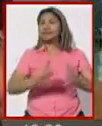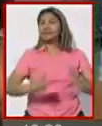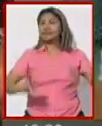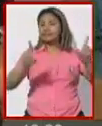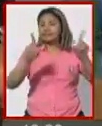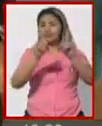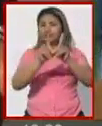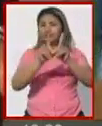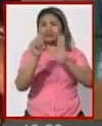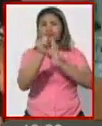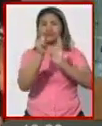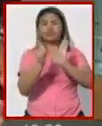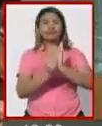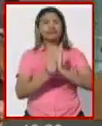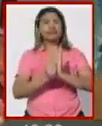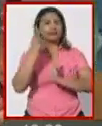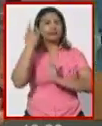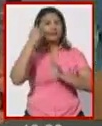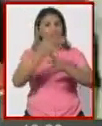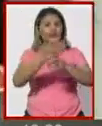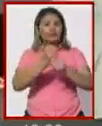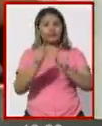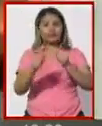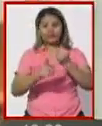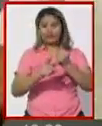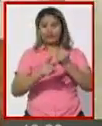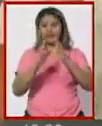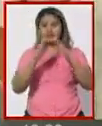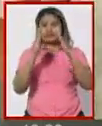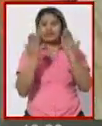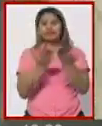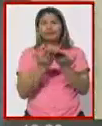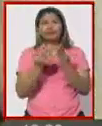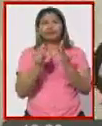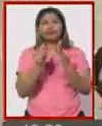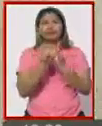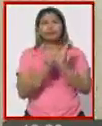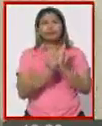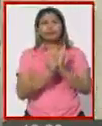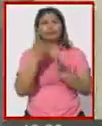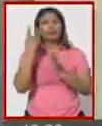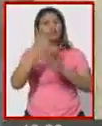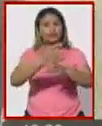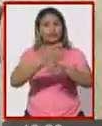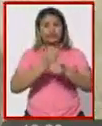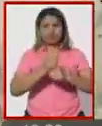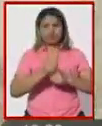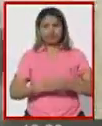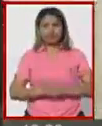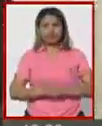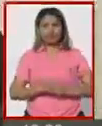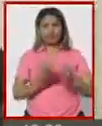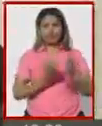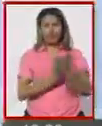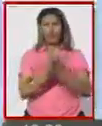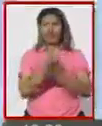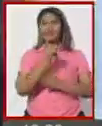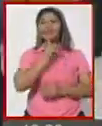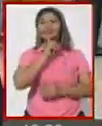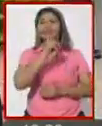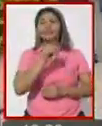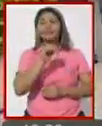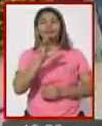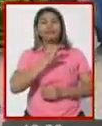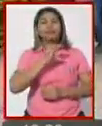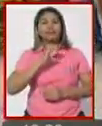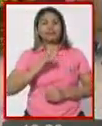de los abogados, para recuperar el liderazgo del colegio, para recuperar los derechos y las garantías